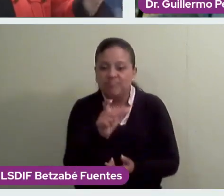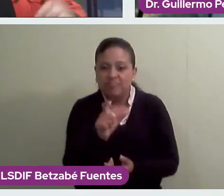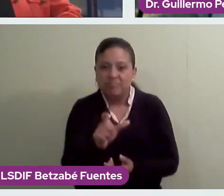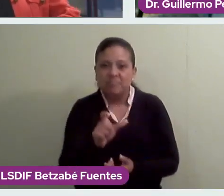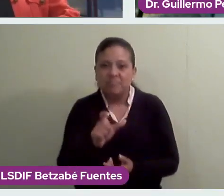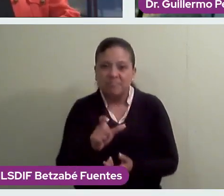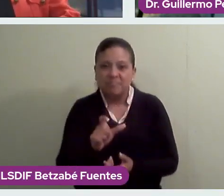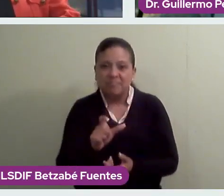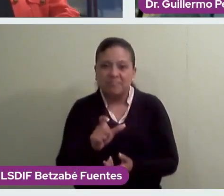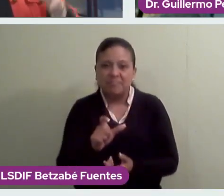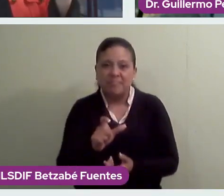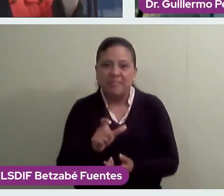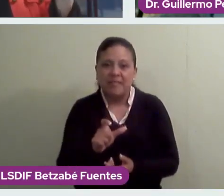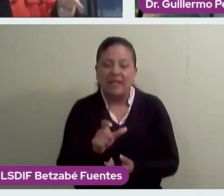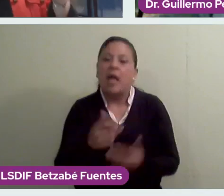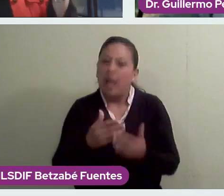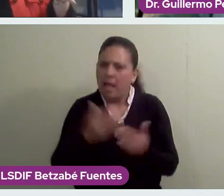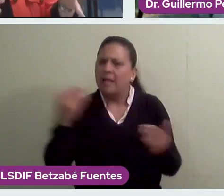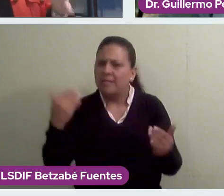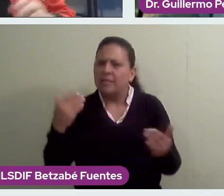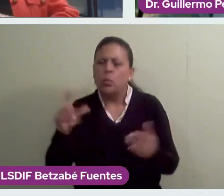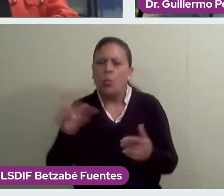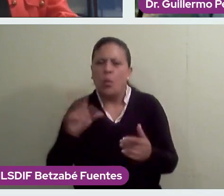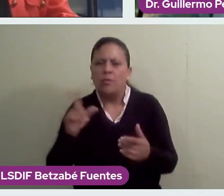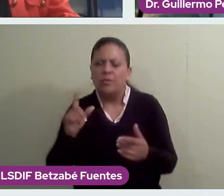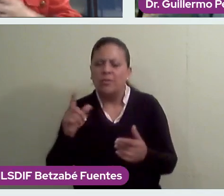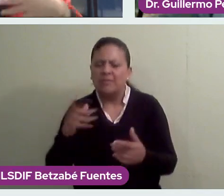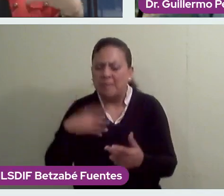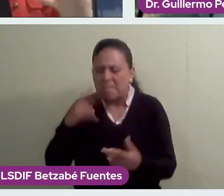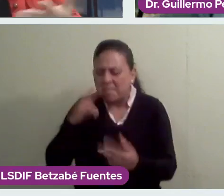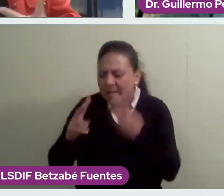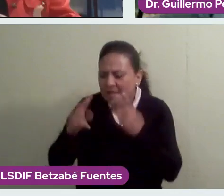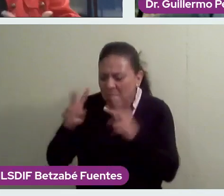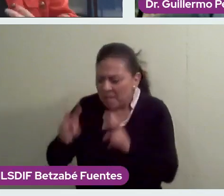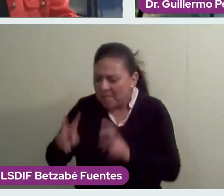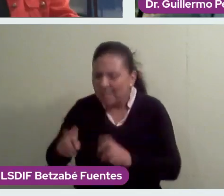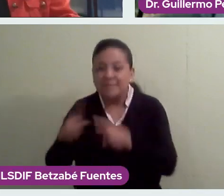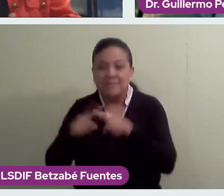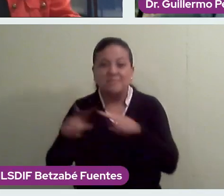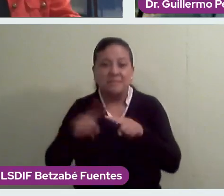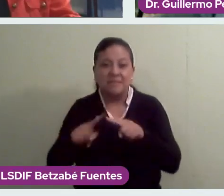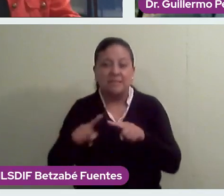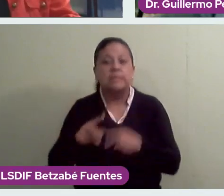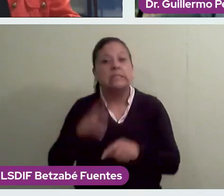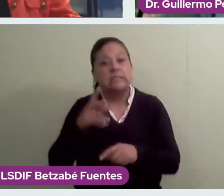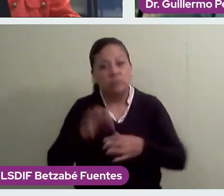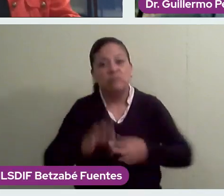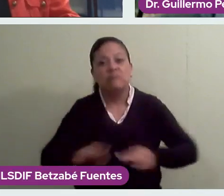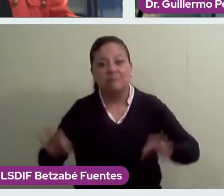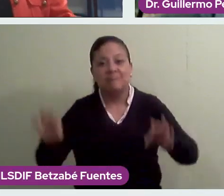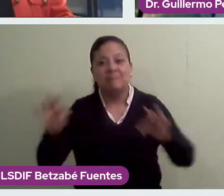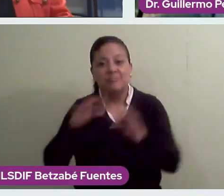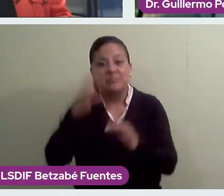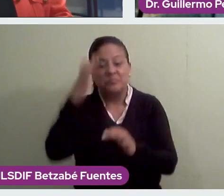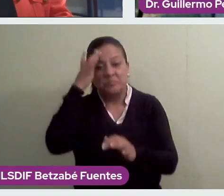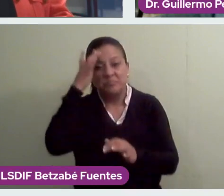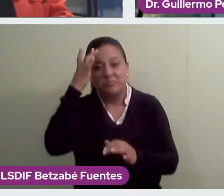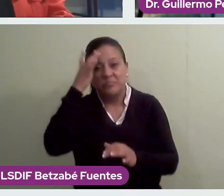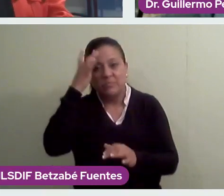que se programa las charlas y cuando se pusieron los temas, es importante que conozcamos y